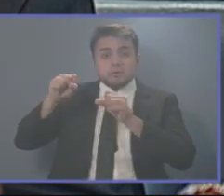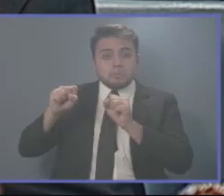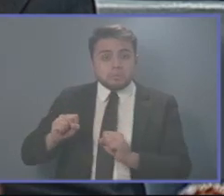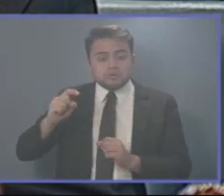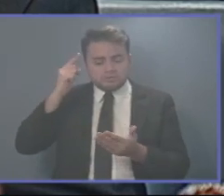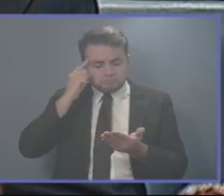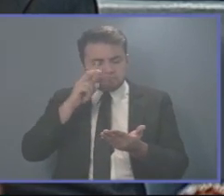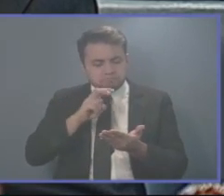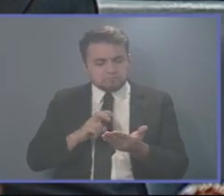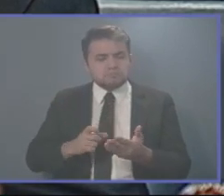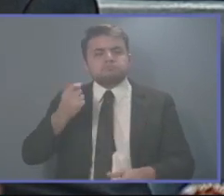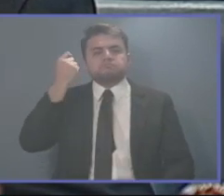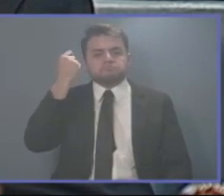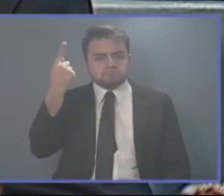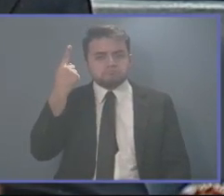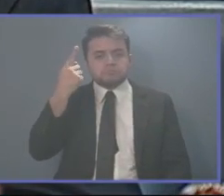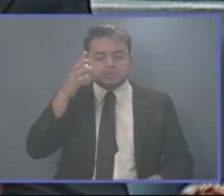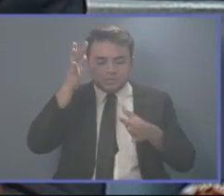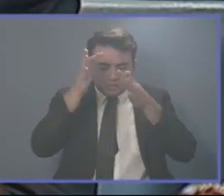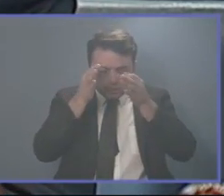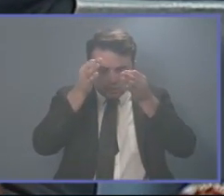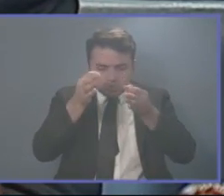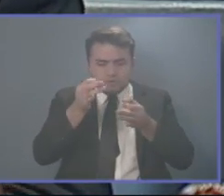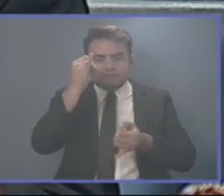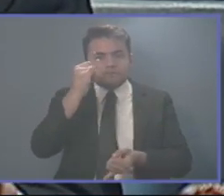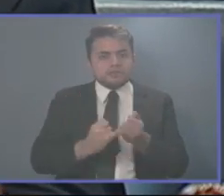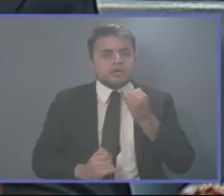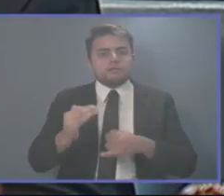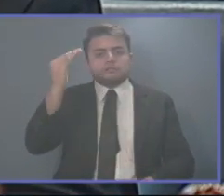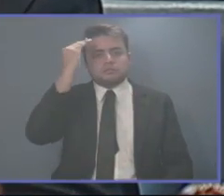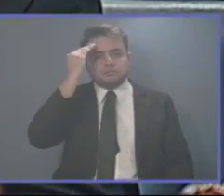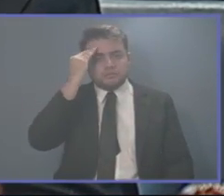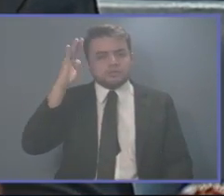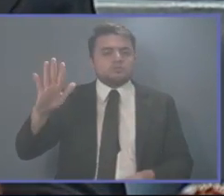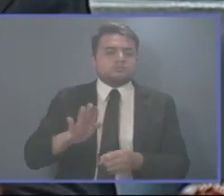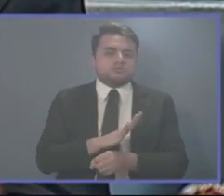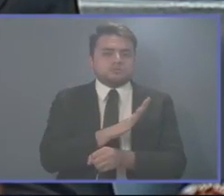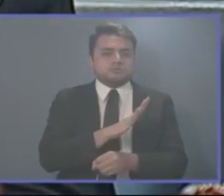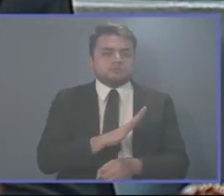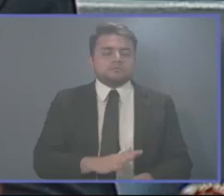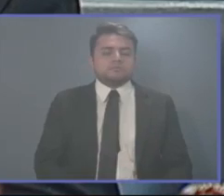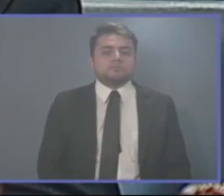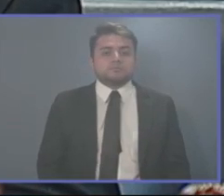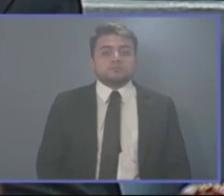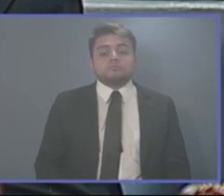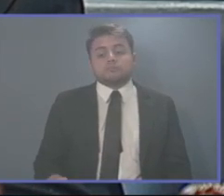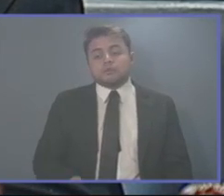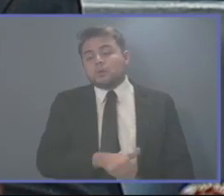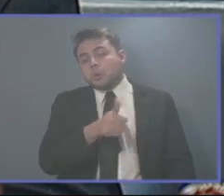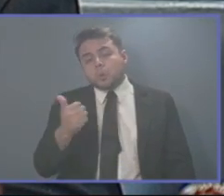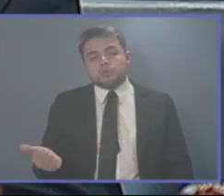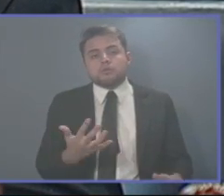dictaminar con suficiente conocimiento otras actividades